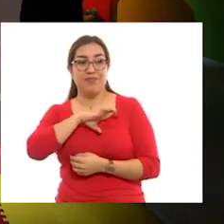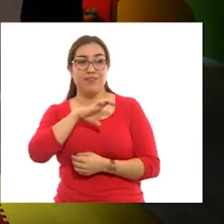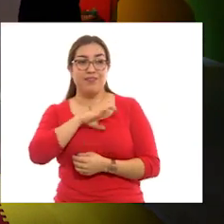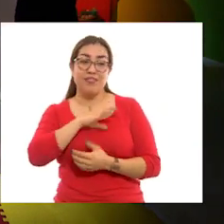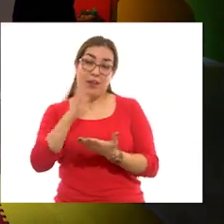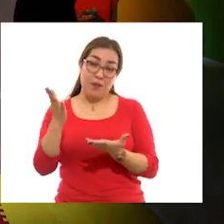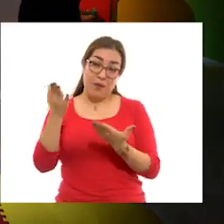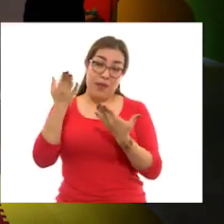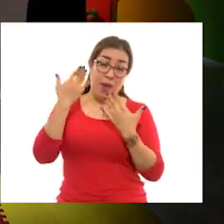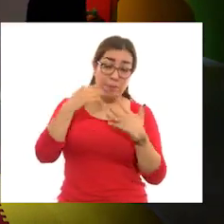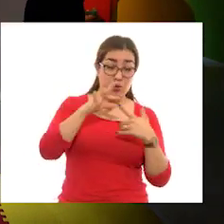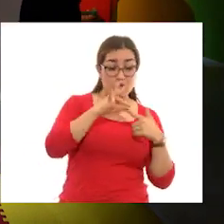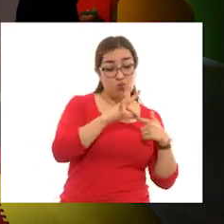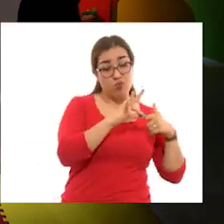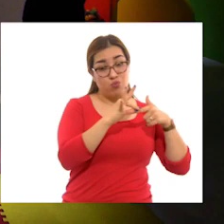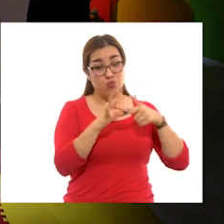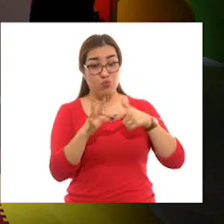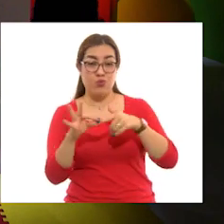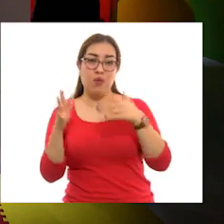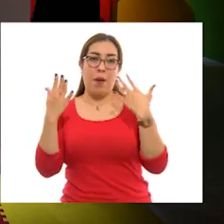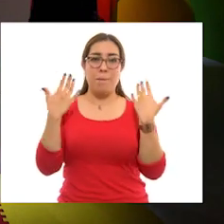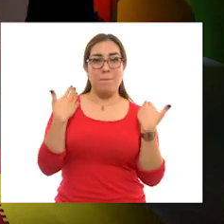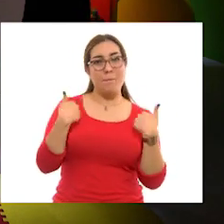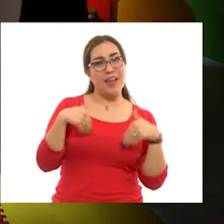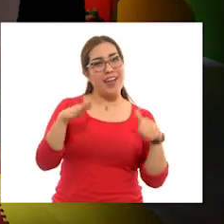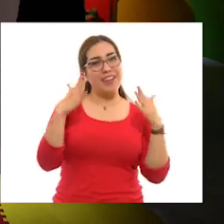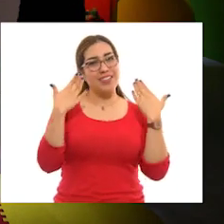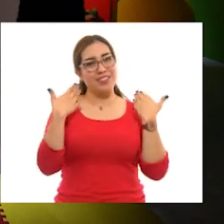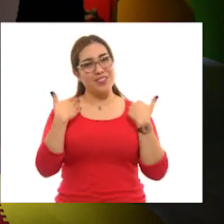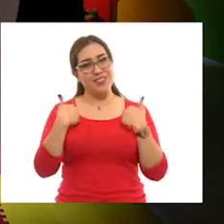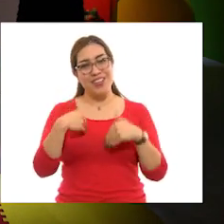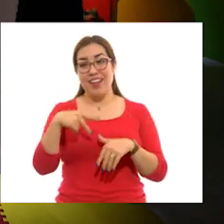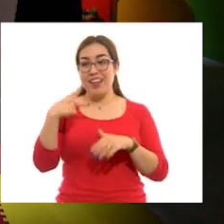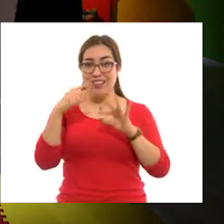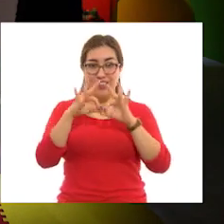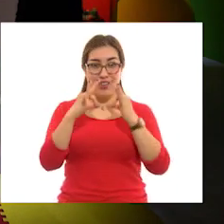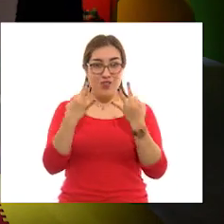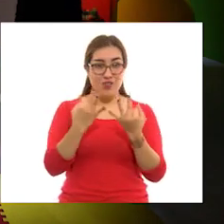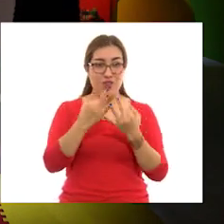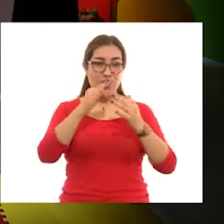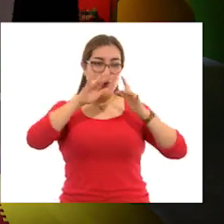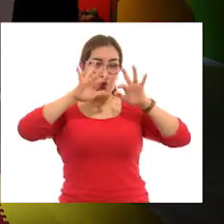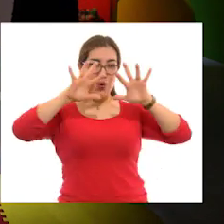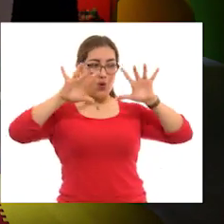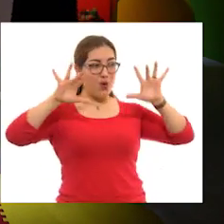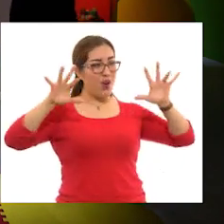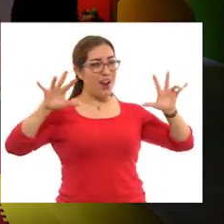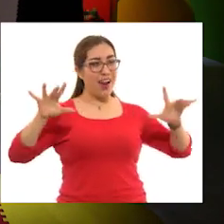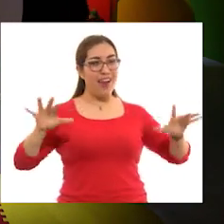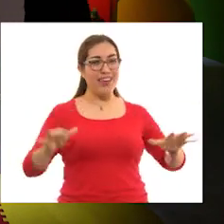paseo con tus figuritas.